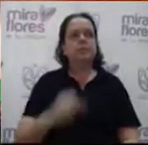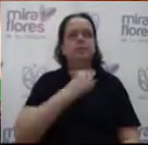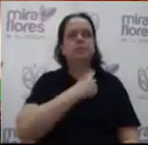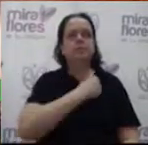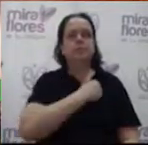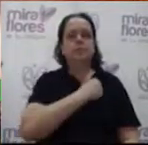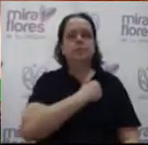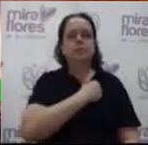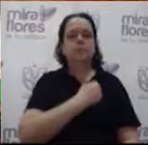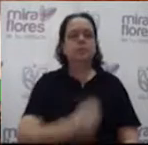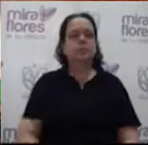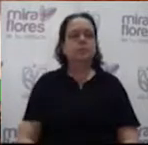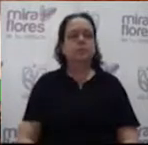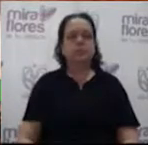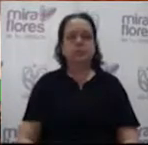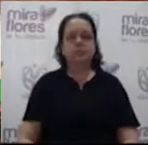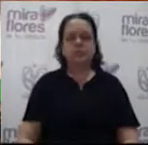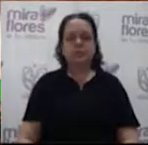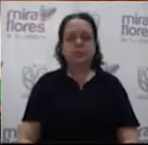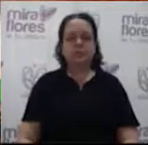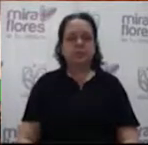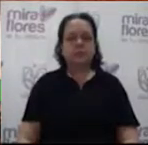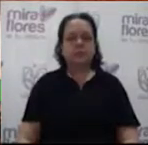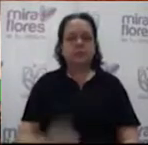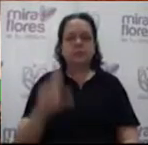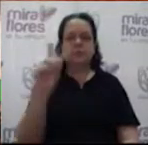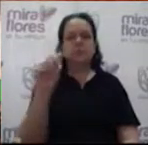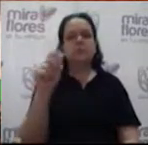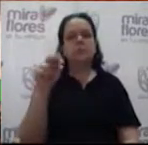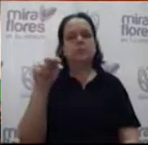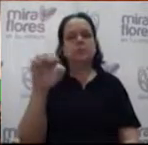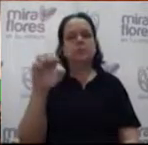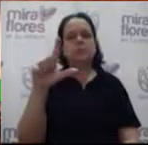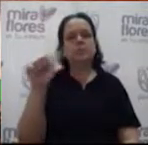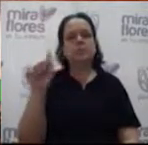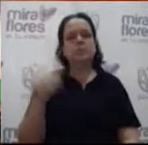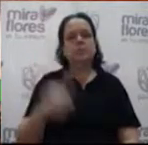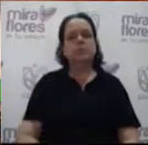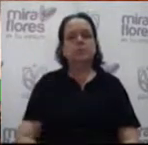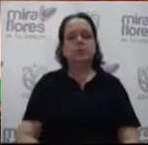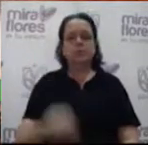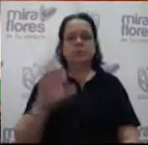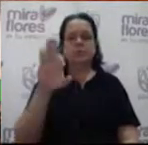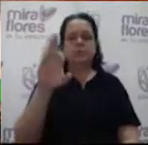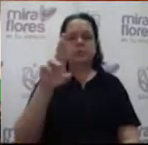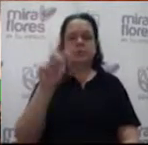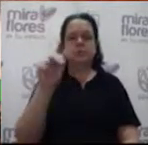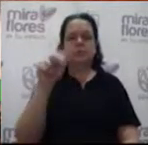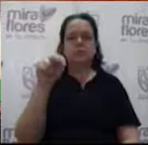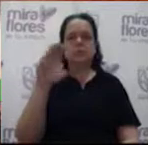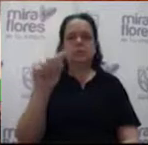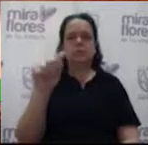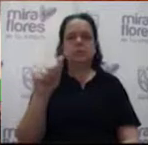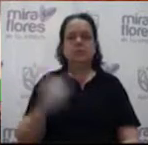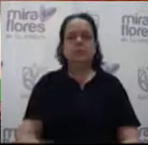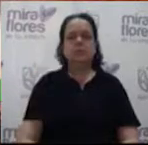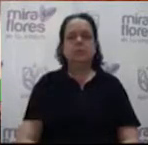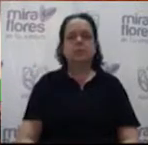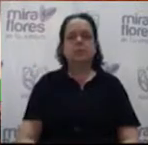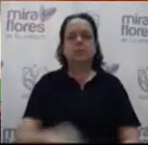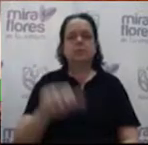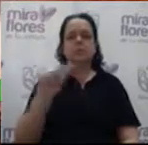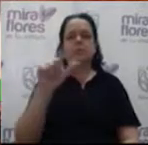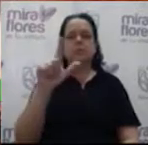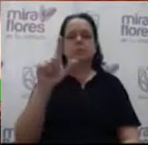Susana Stilis Watson. Señorita Daniela Lozano Vitor. Señora Franca Rey Camino. Señor